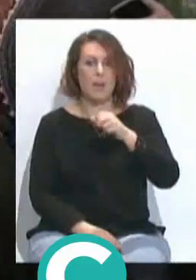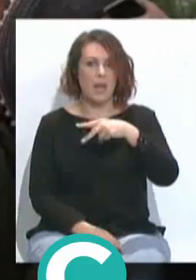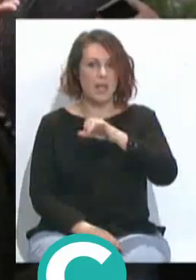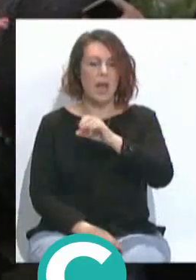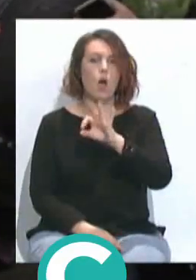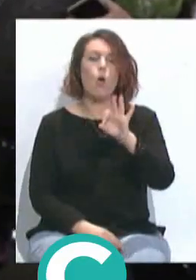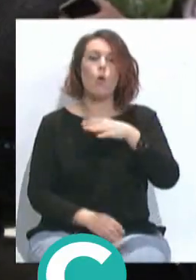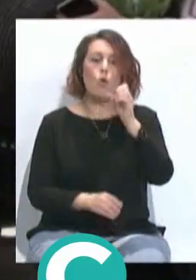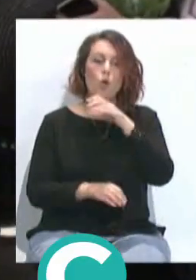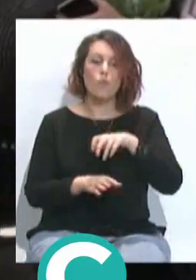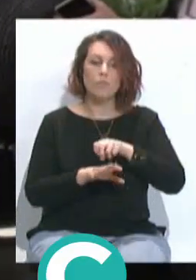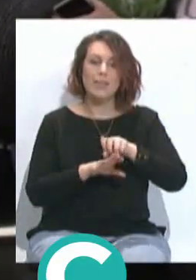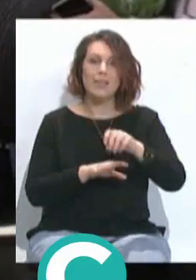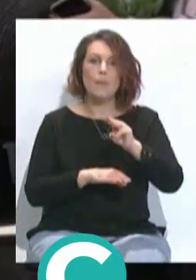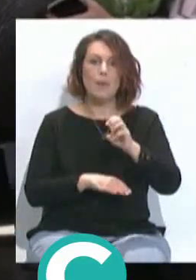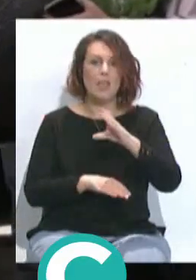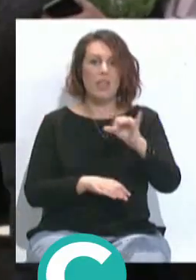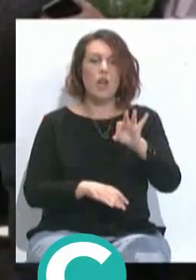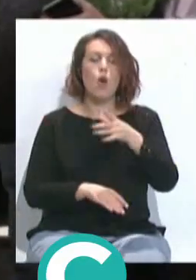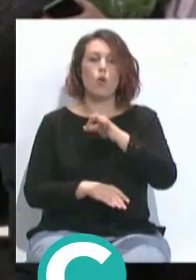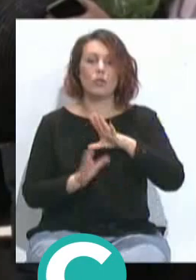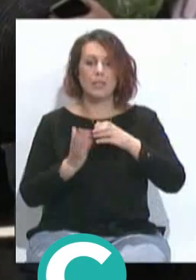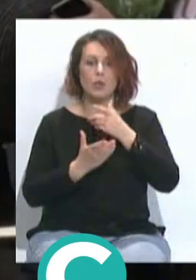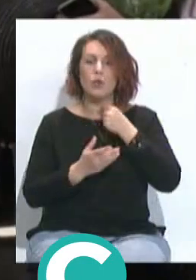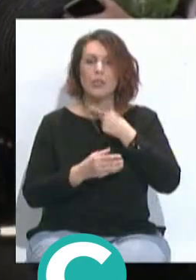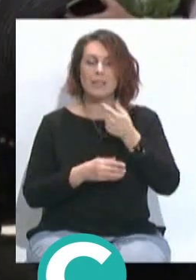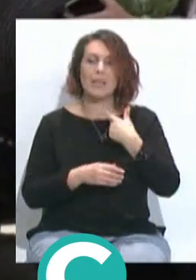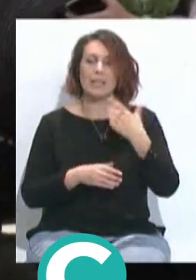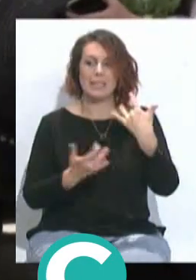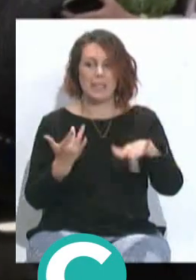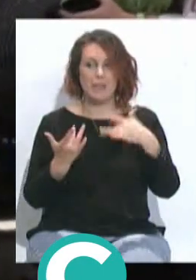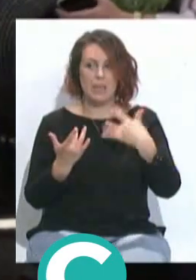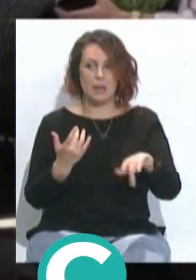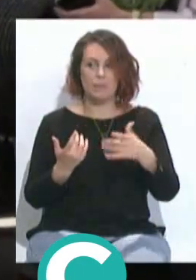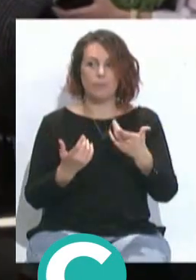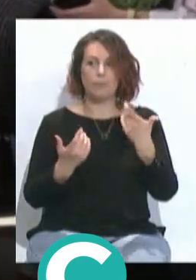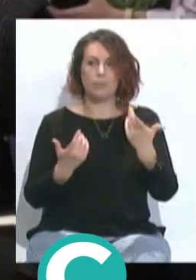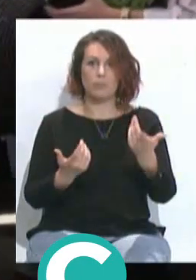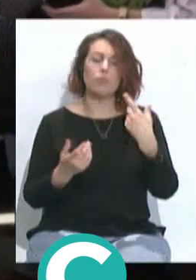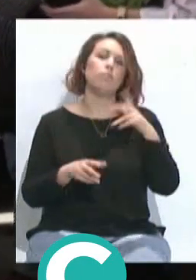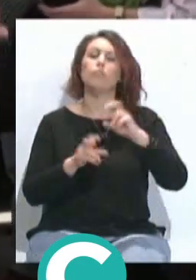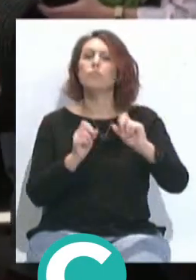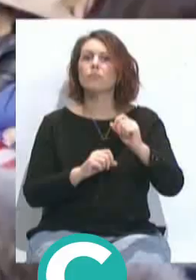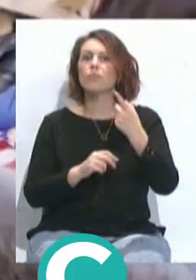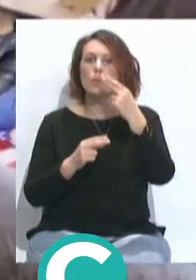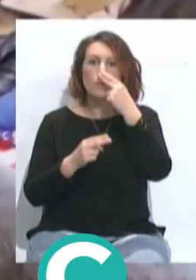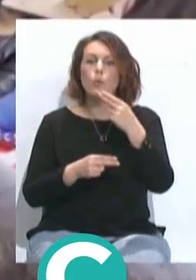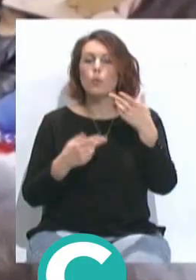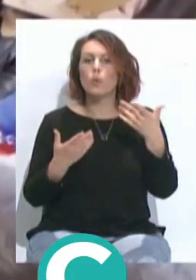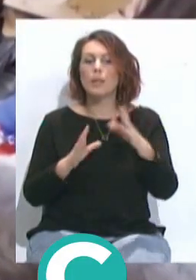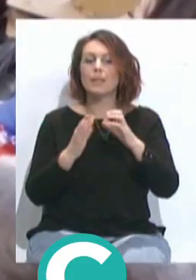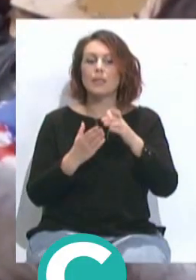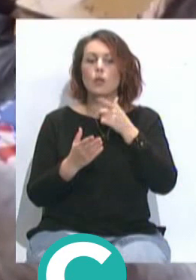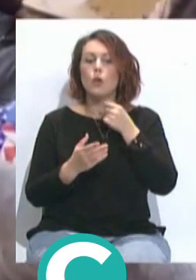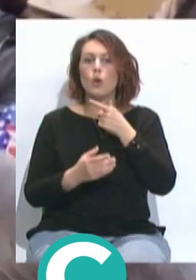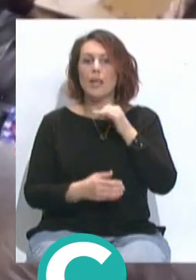Francia y Sevilla Peci o la chirigota de Sevilla con el nombre Los Quichy Blinders. Entre las más buscadas por el público, la chirigota